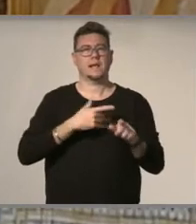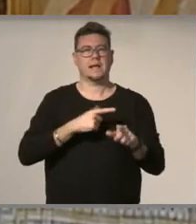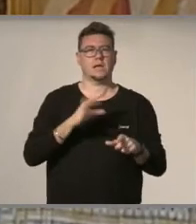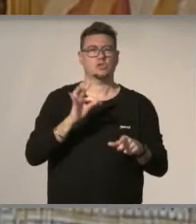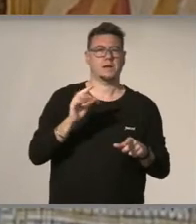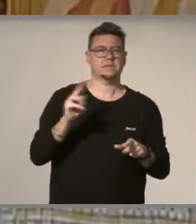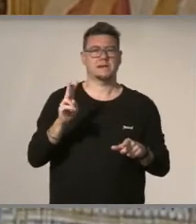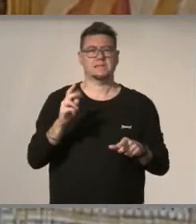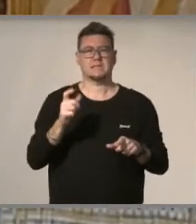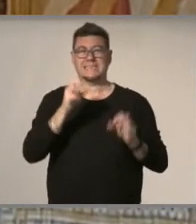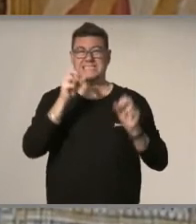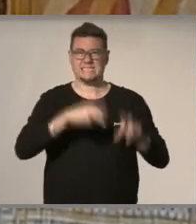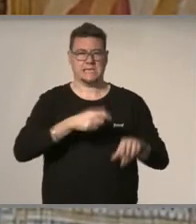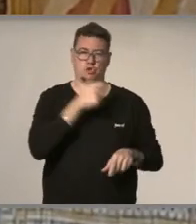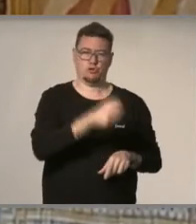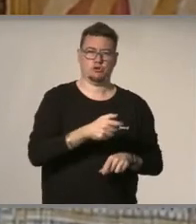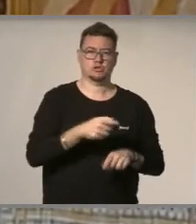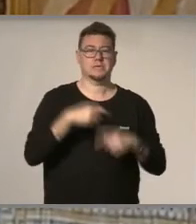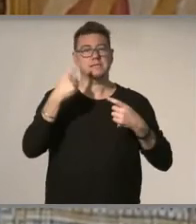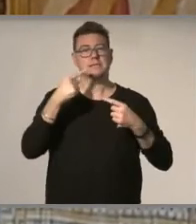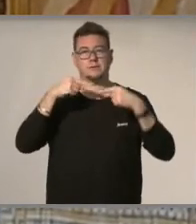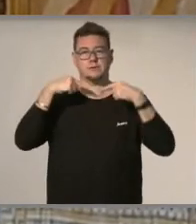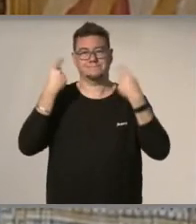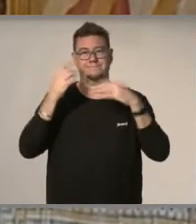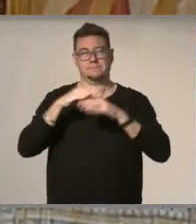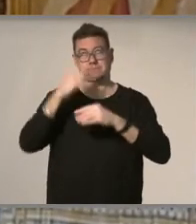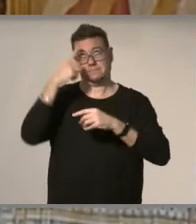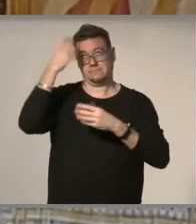sin odios e intentando sonreír por ellos.